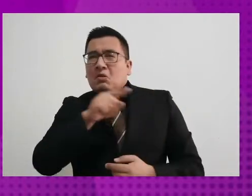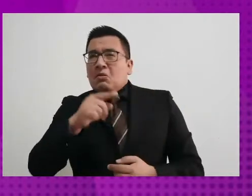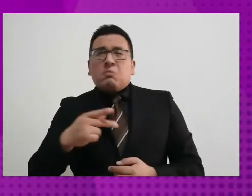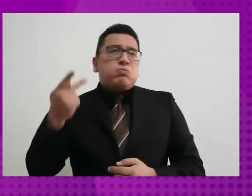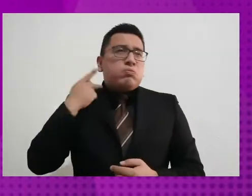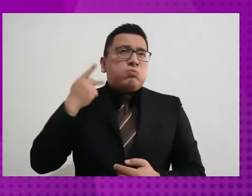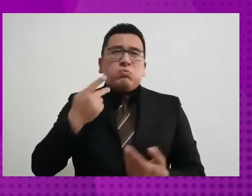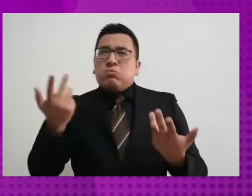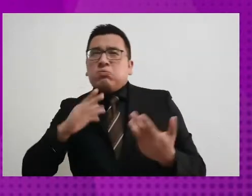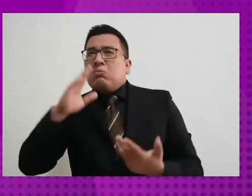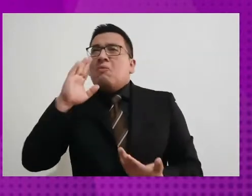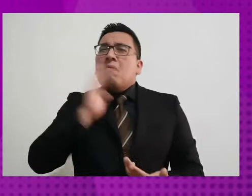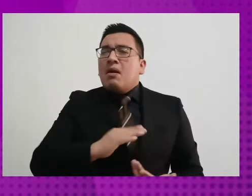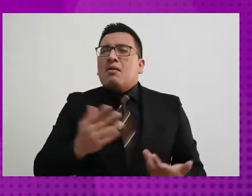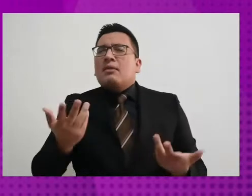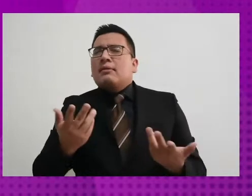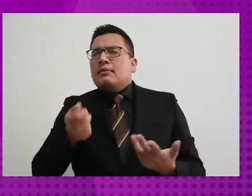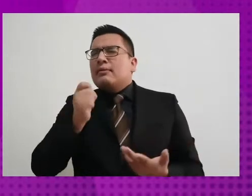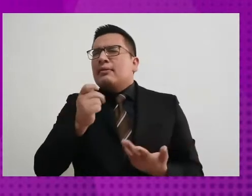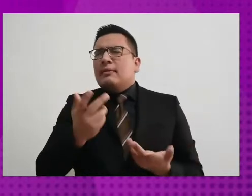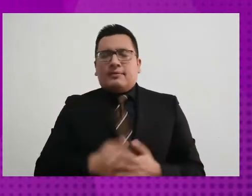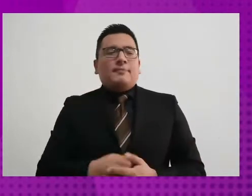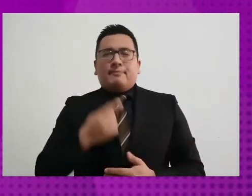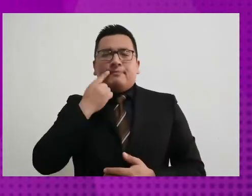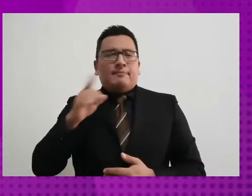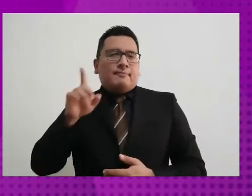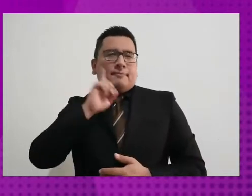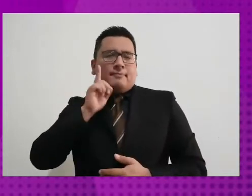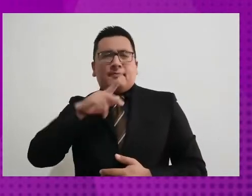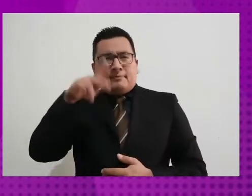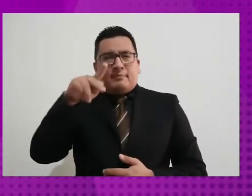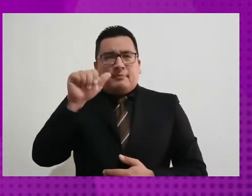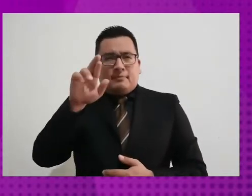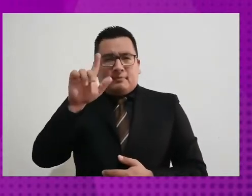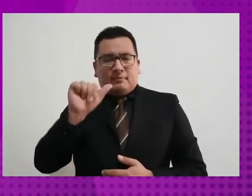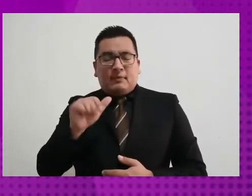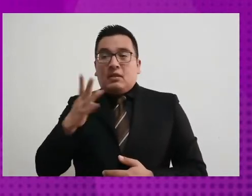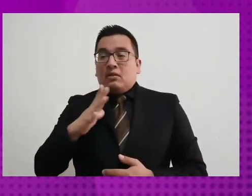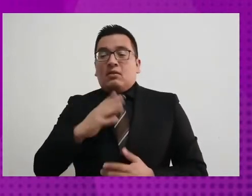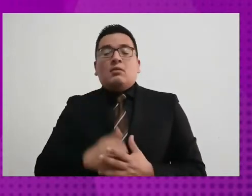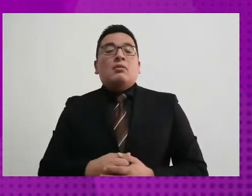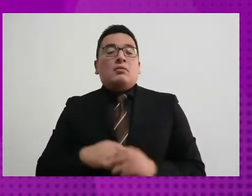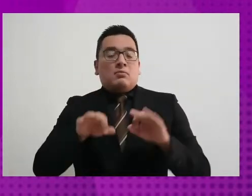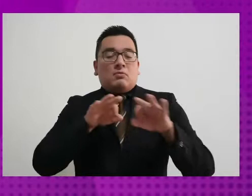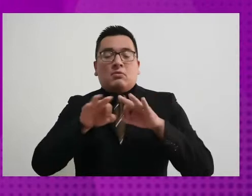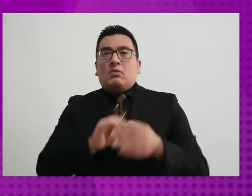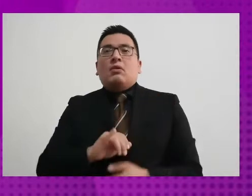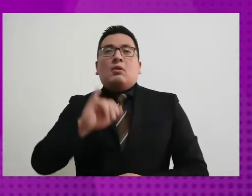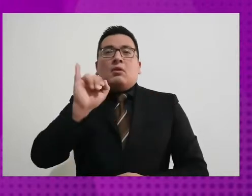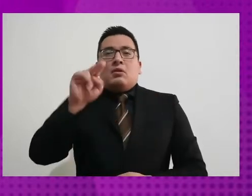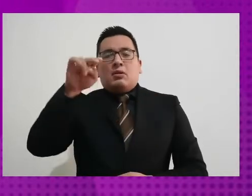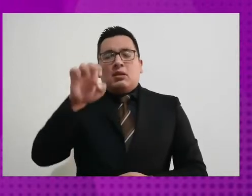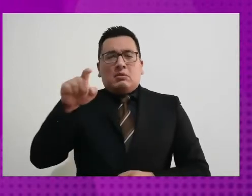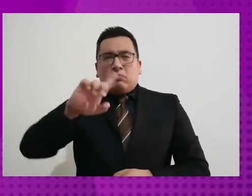política. Carla Humphrey Jordán es exconsejera, actualmente consejera del Instituto Nacional Electoral y